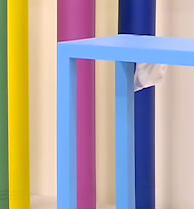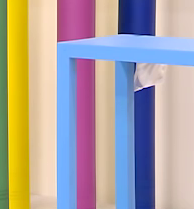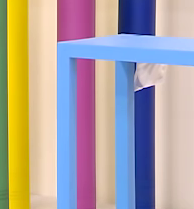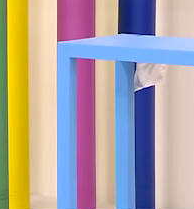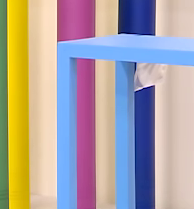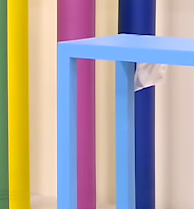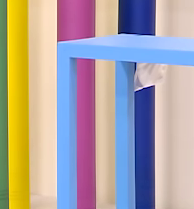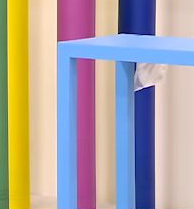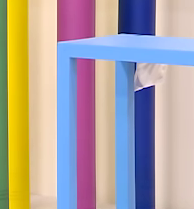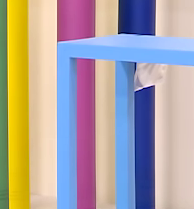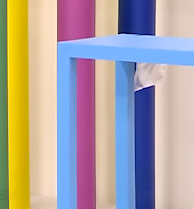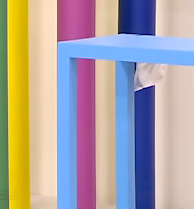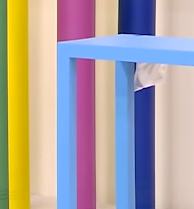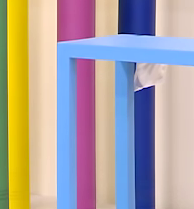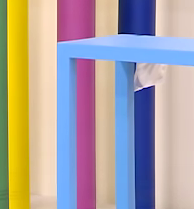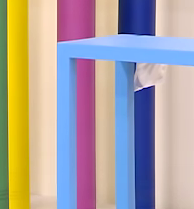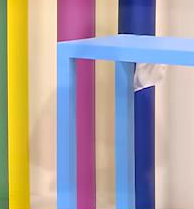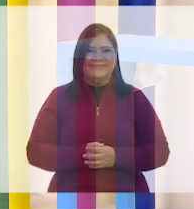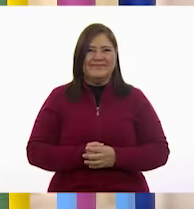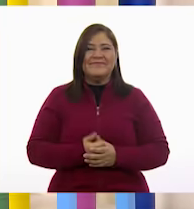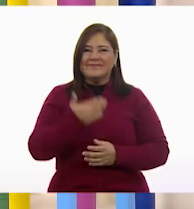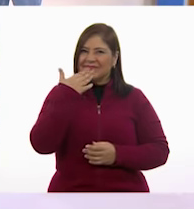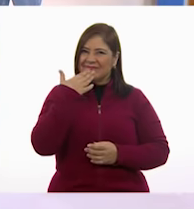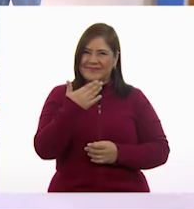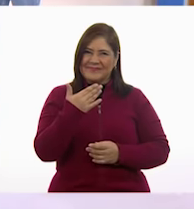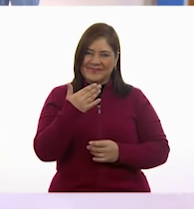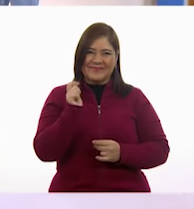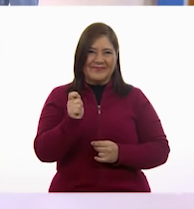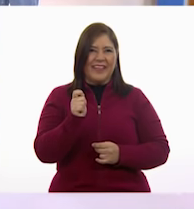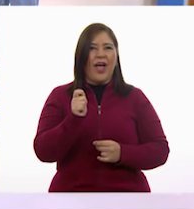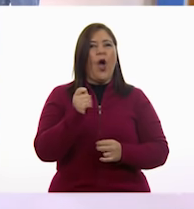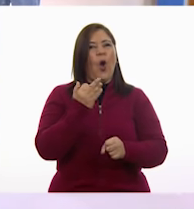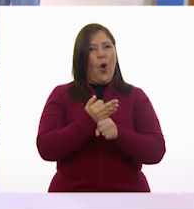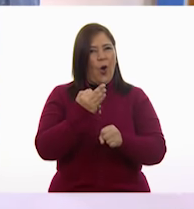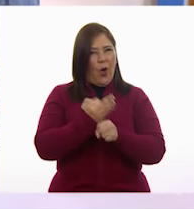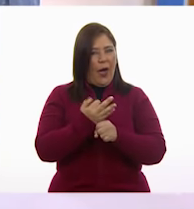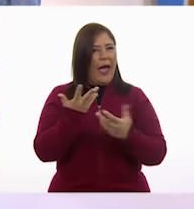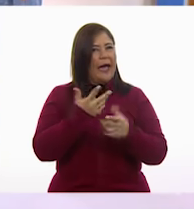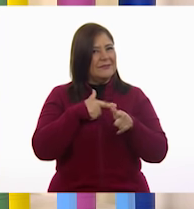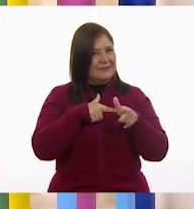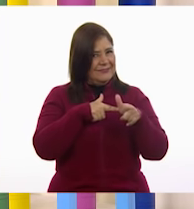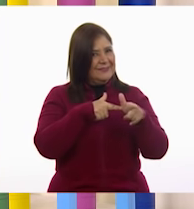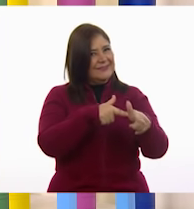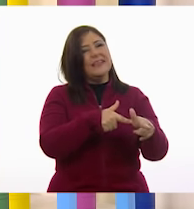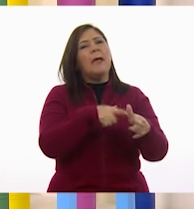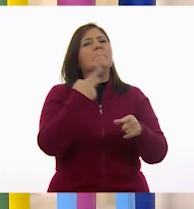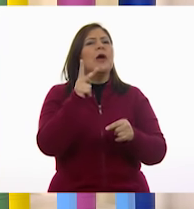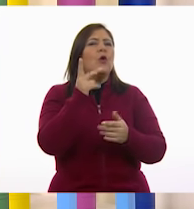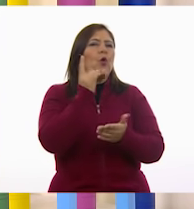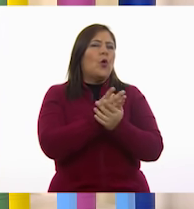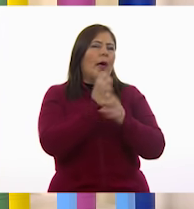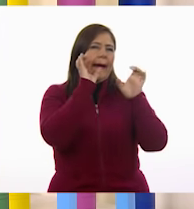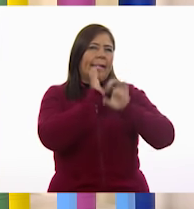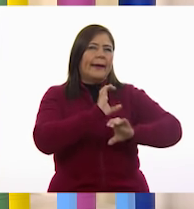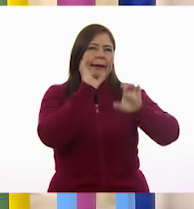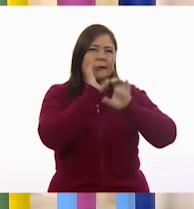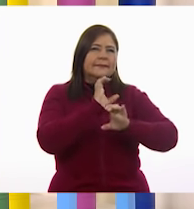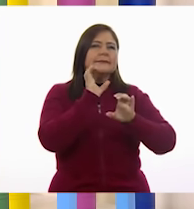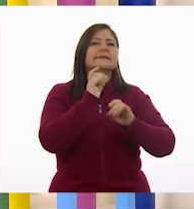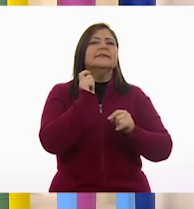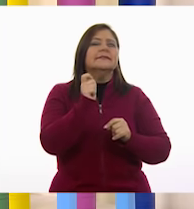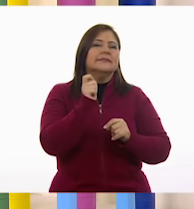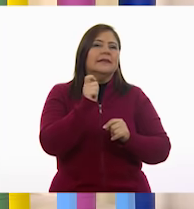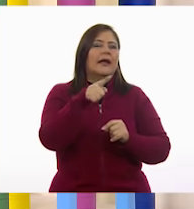tuki, Ah, muy bien, excelente. Vamos a hacerlo ahora de forma continua, solo cantando, ya nos repetimos. Y